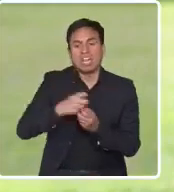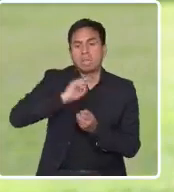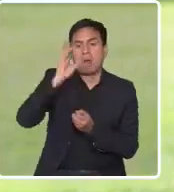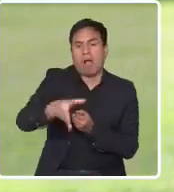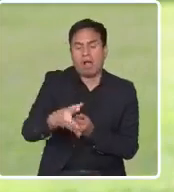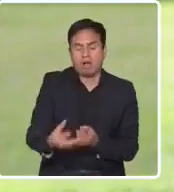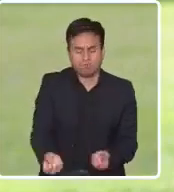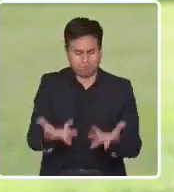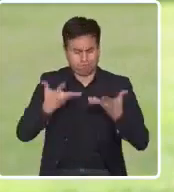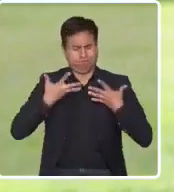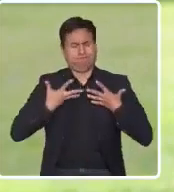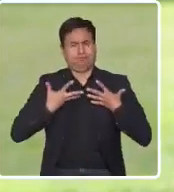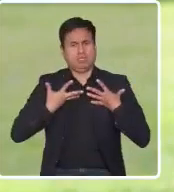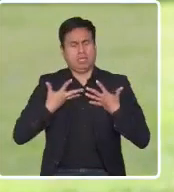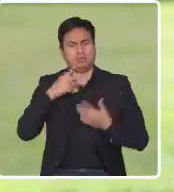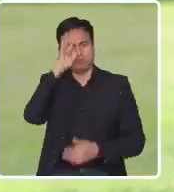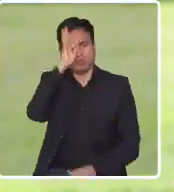granada.